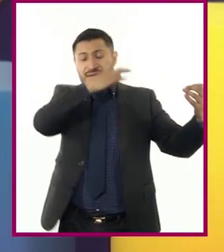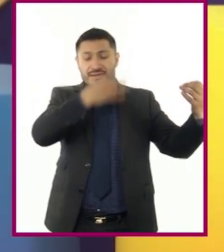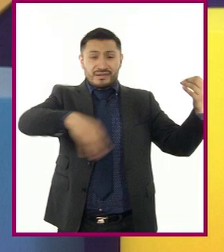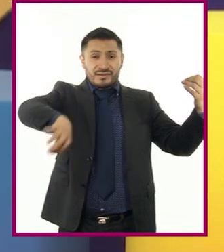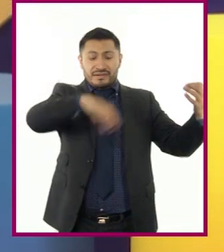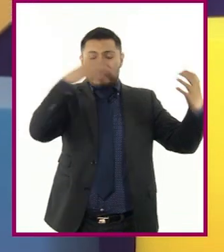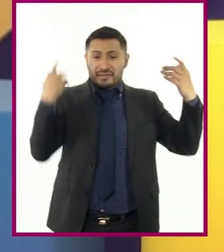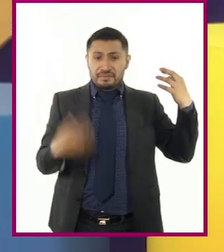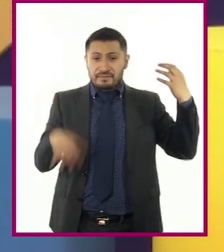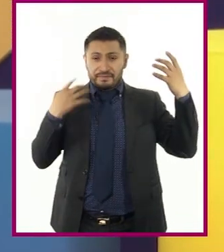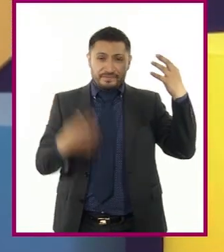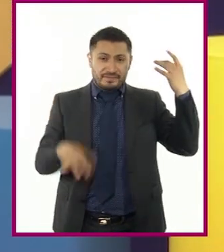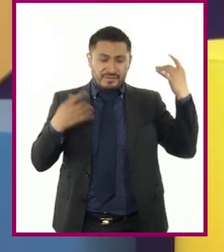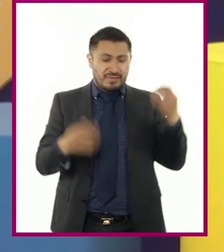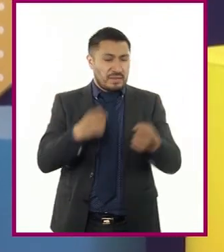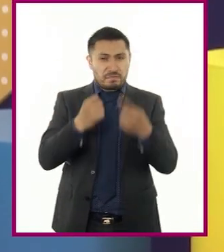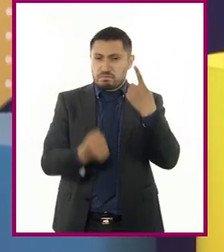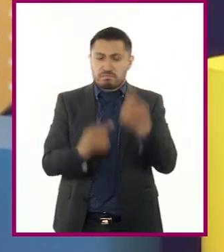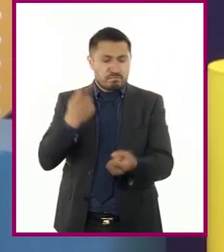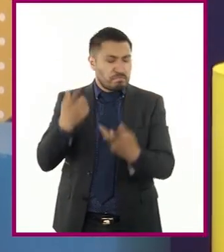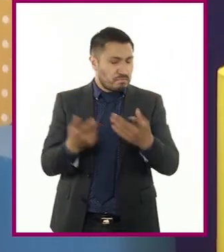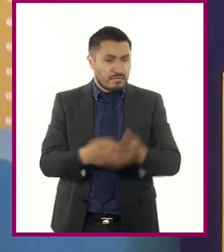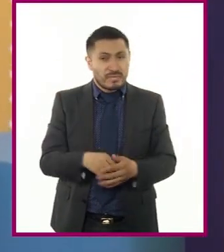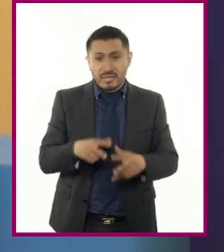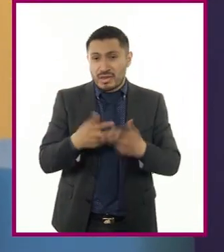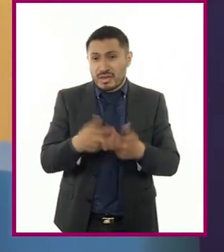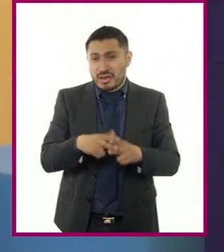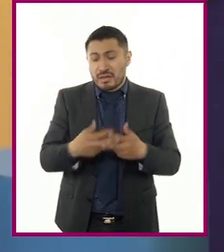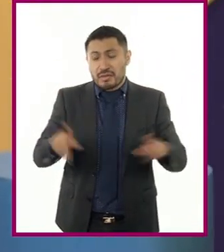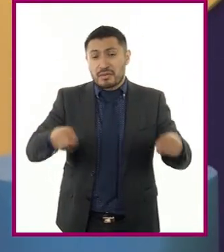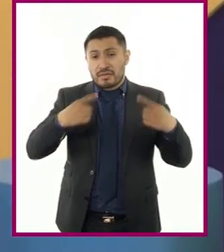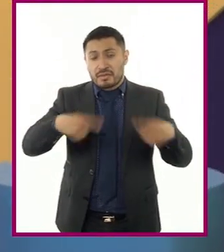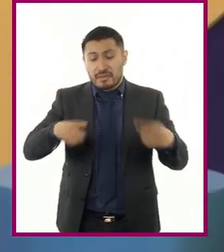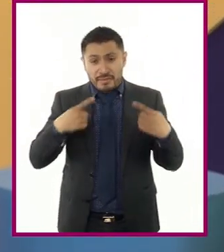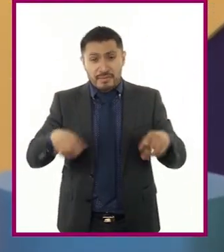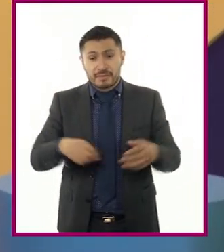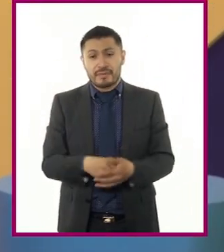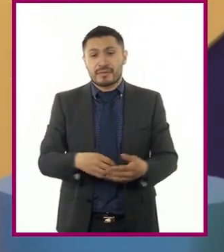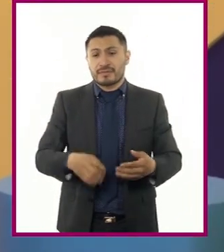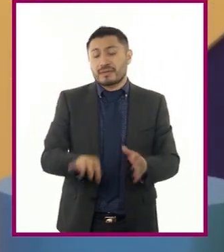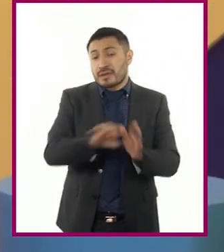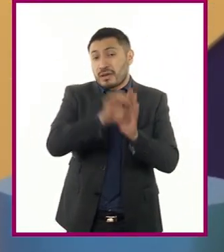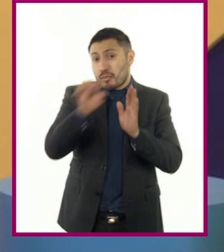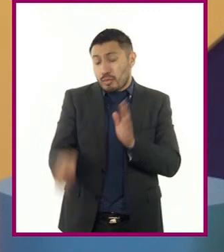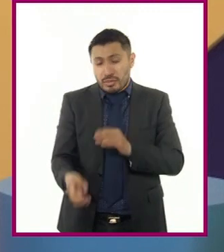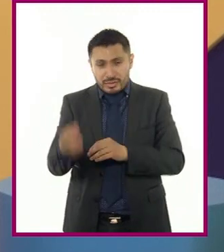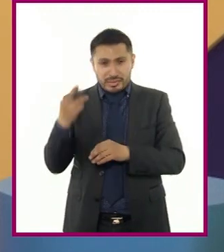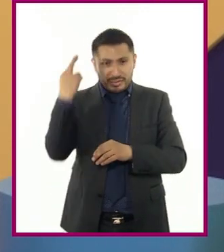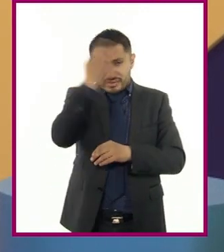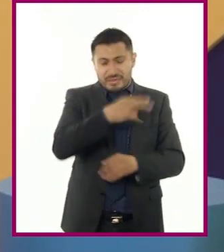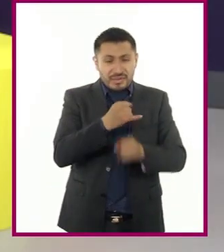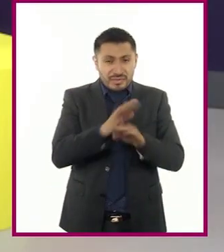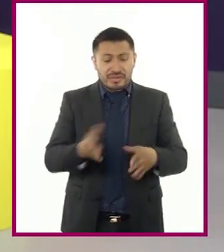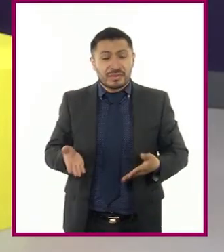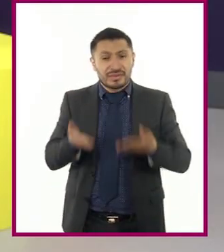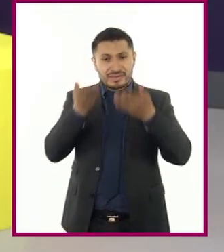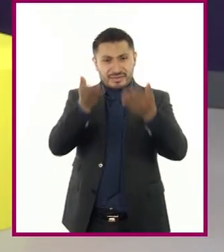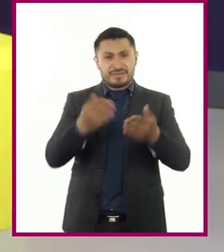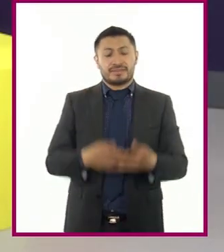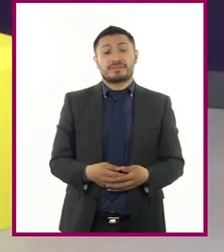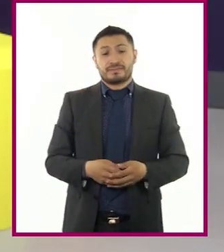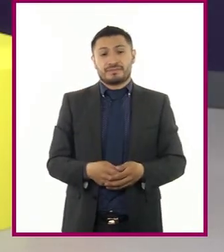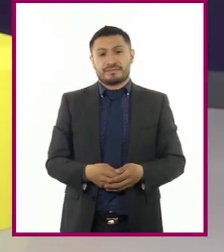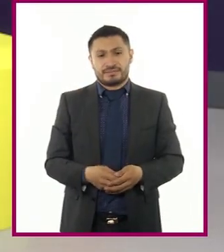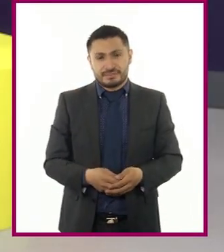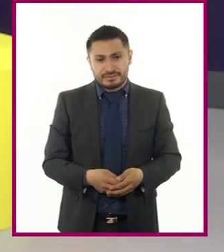la guitarra, por mencionar solo algunos. Para ejemplificar lo anterior, analicen la siguiente información.